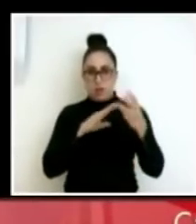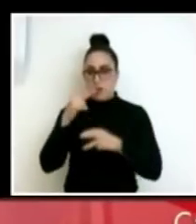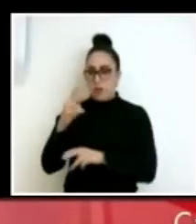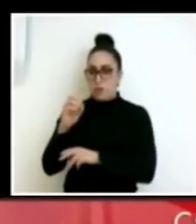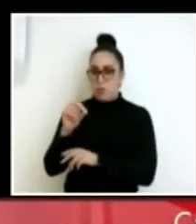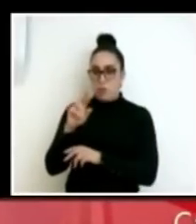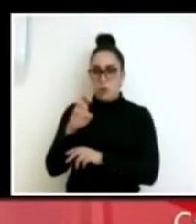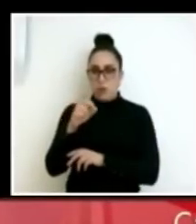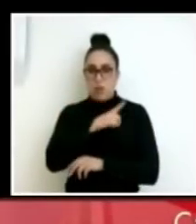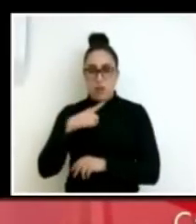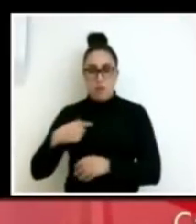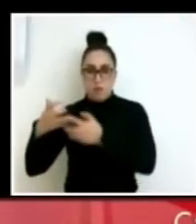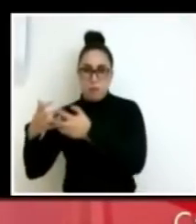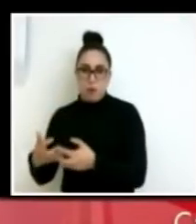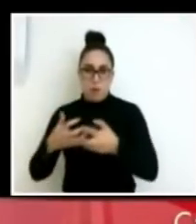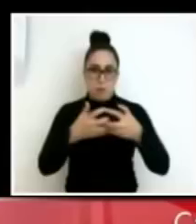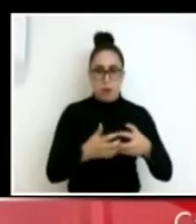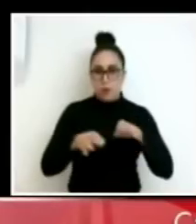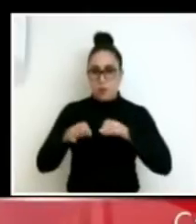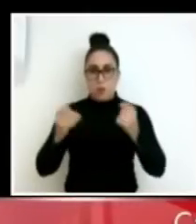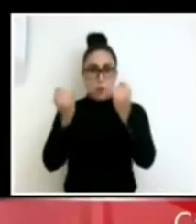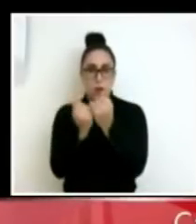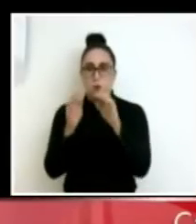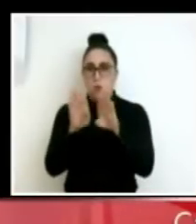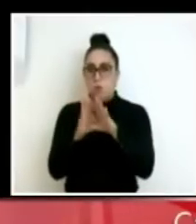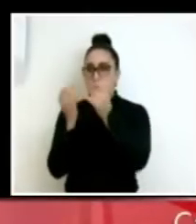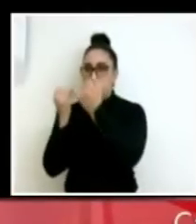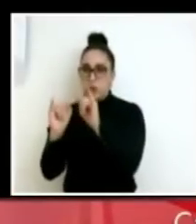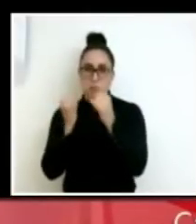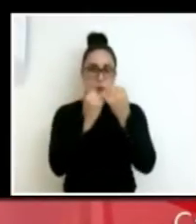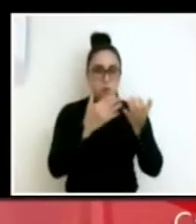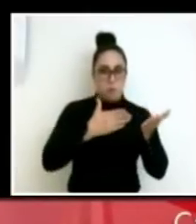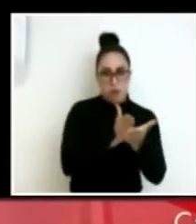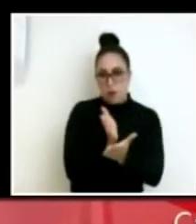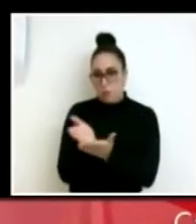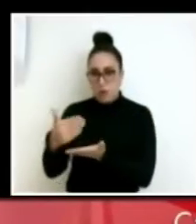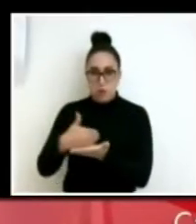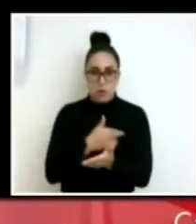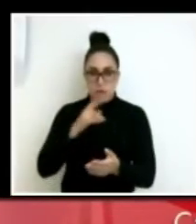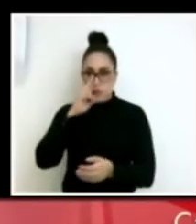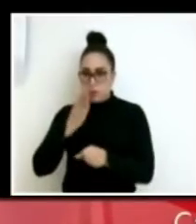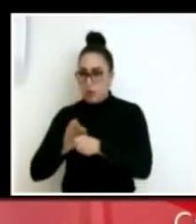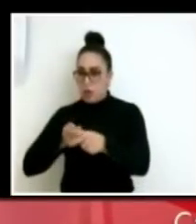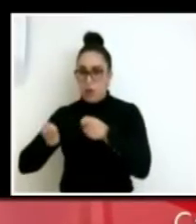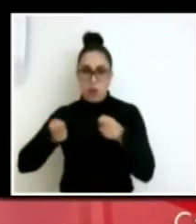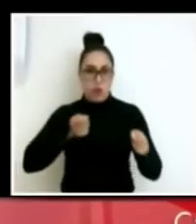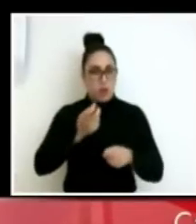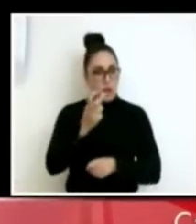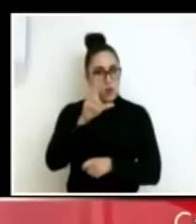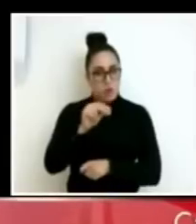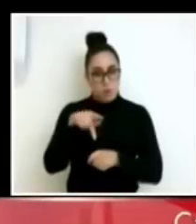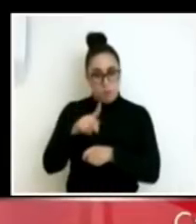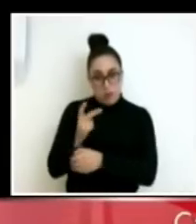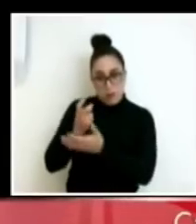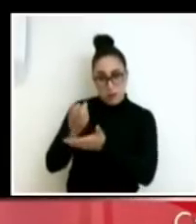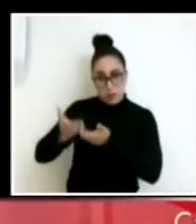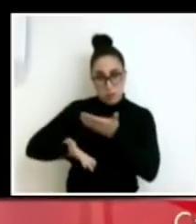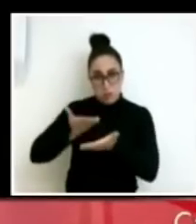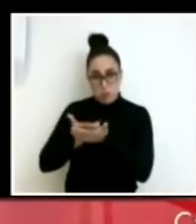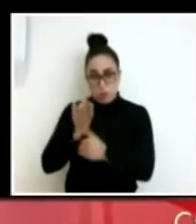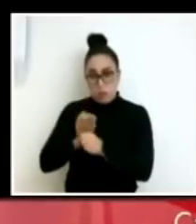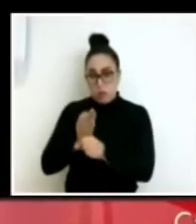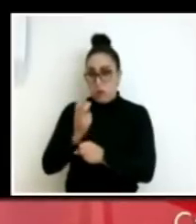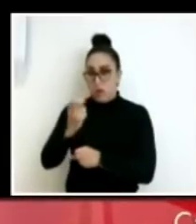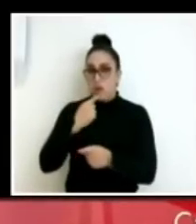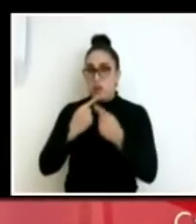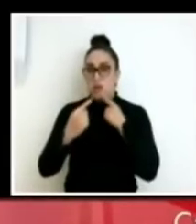operar de manera autónoma, sin interferencia indebida de uno sobre otro. Sin embargo, esta propuesta de reforma judicial abre sin